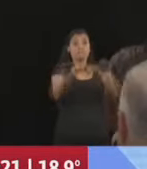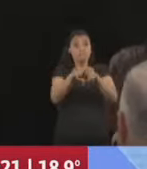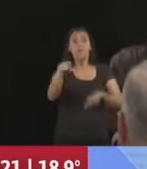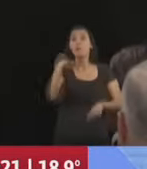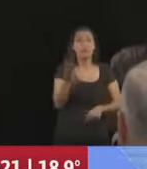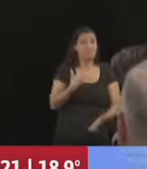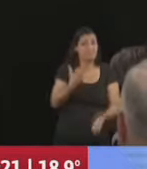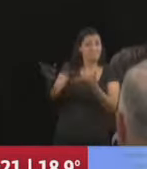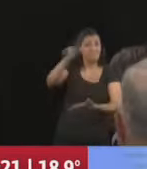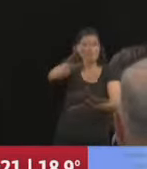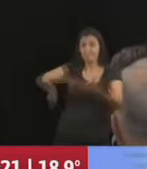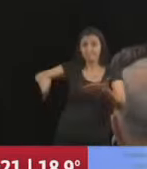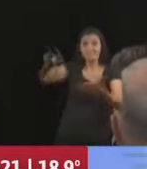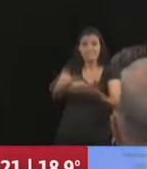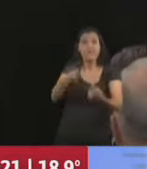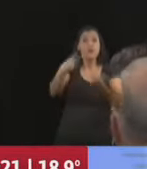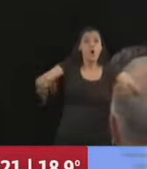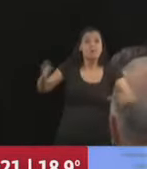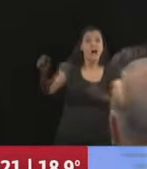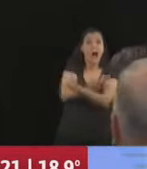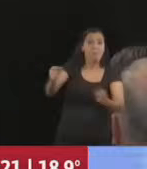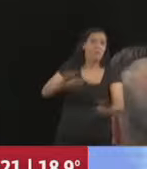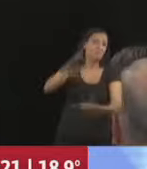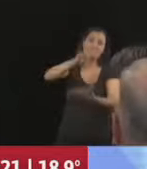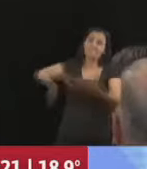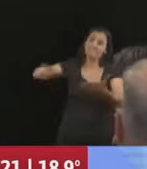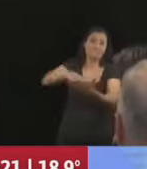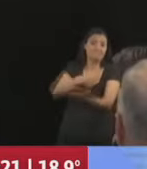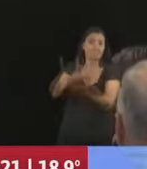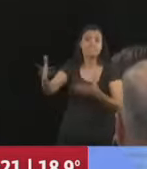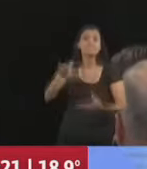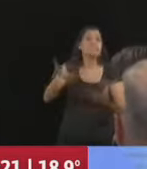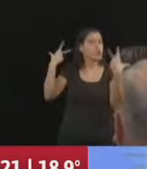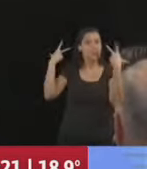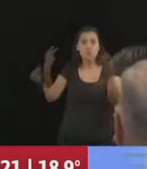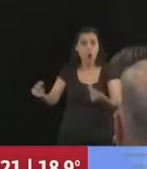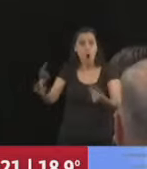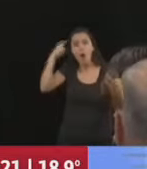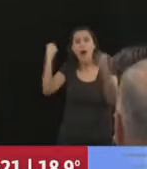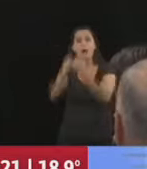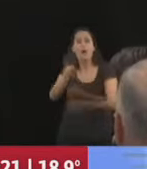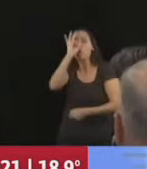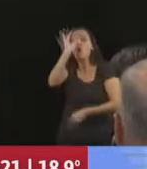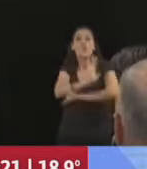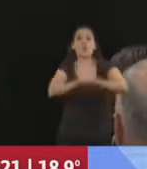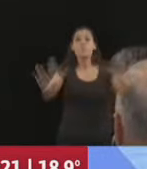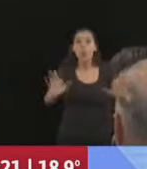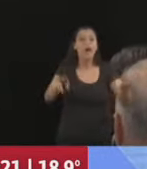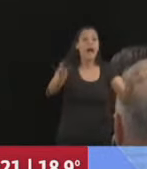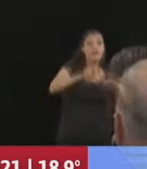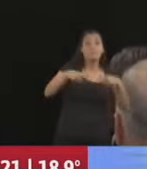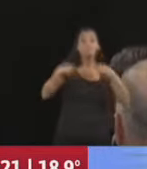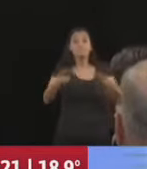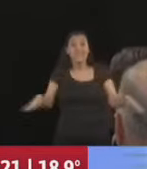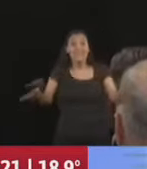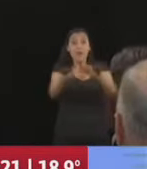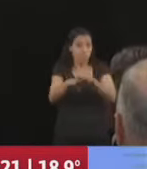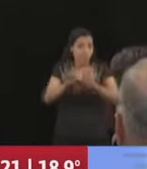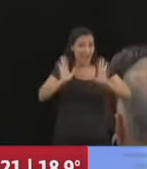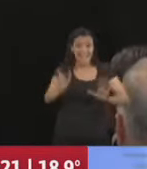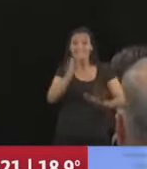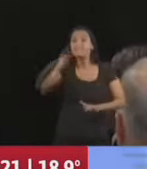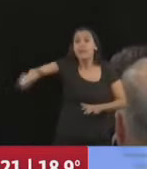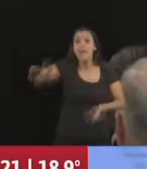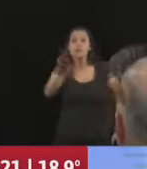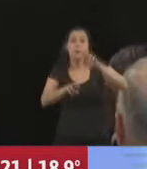que vale, la verdad es que cuando las cosas cambien o cuando las cosas no te vayan bien, va a ser muy difícil salir adelante.